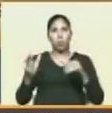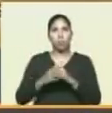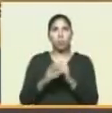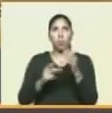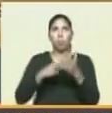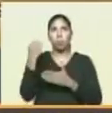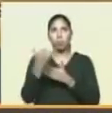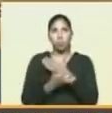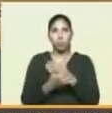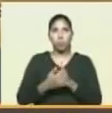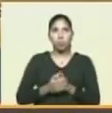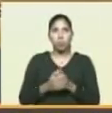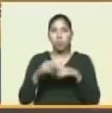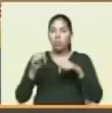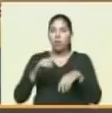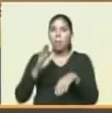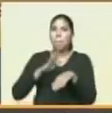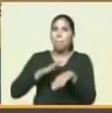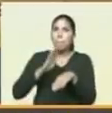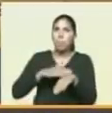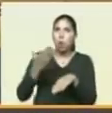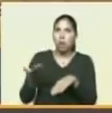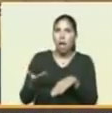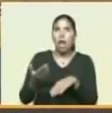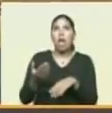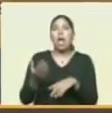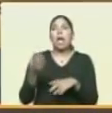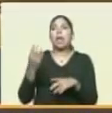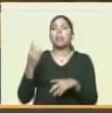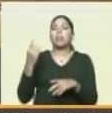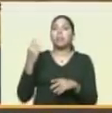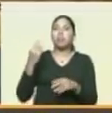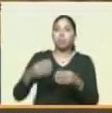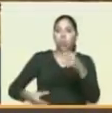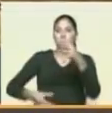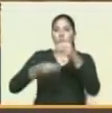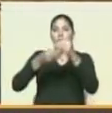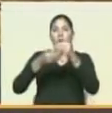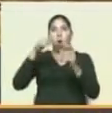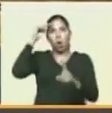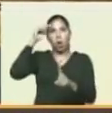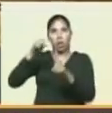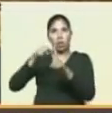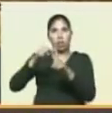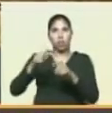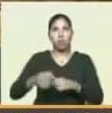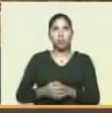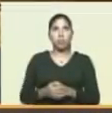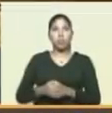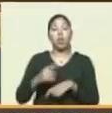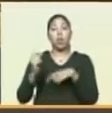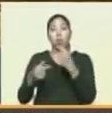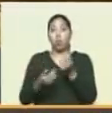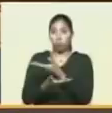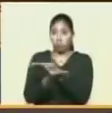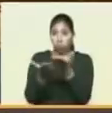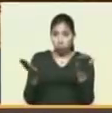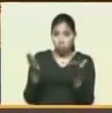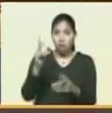Maduro, las razones, sus objetivos, y luego pues dejar a la consideración de ustedes la